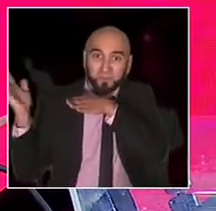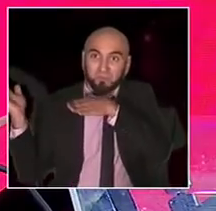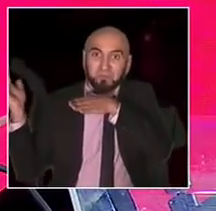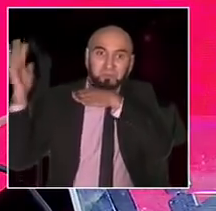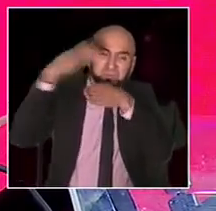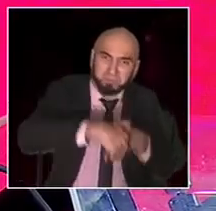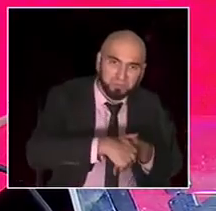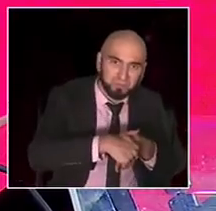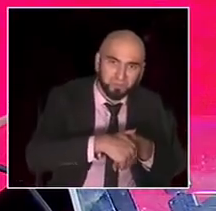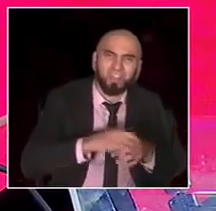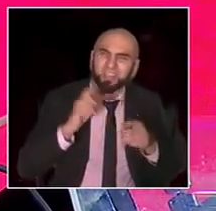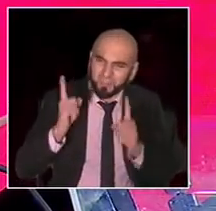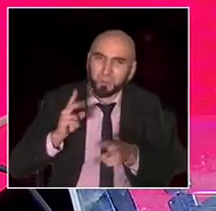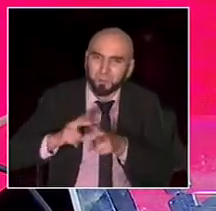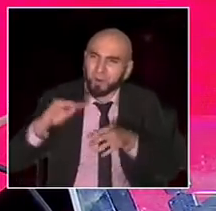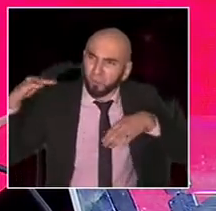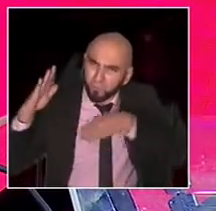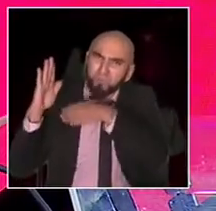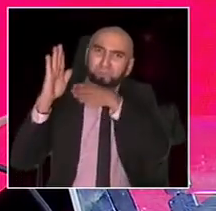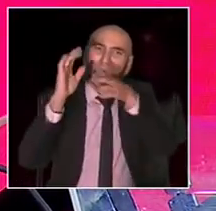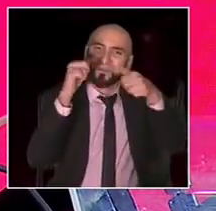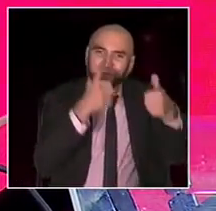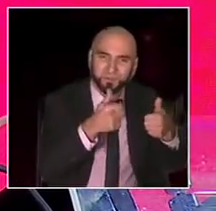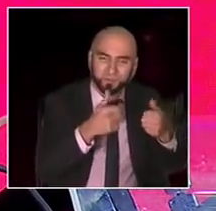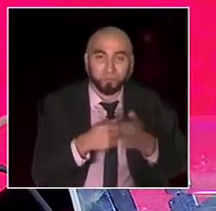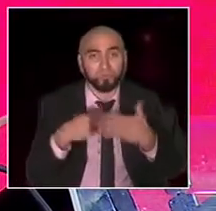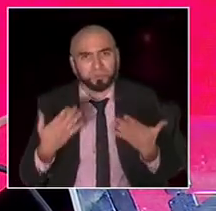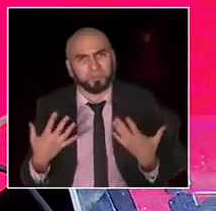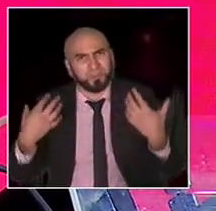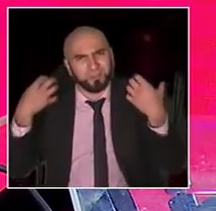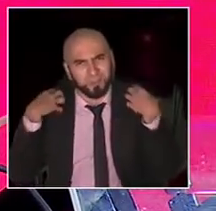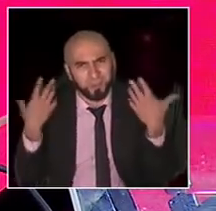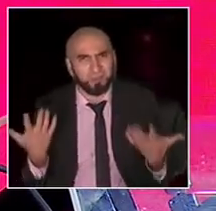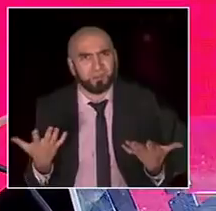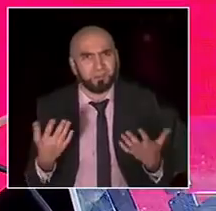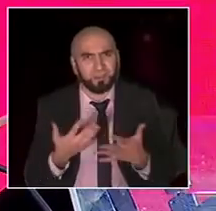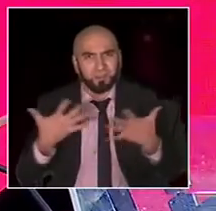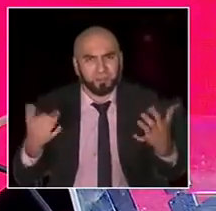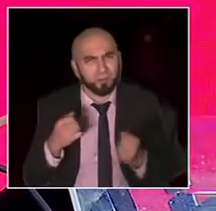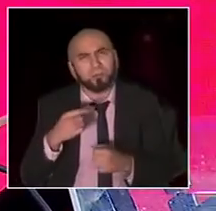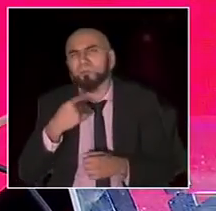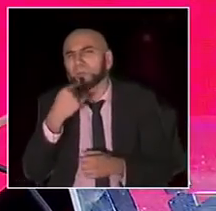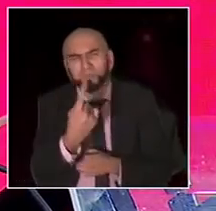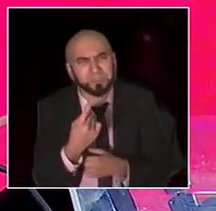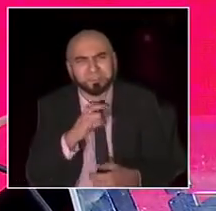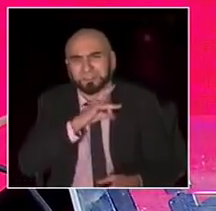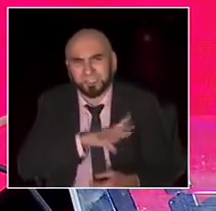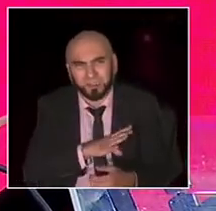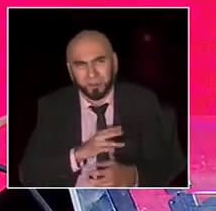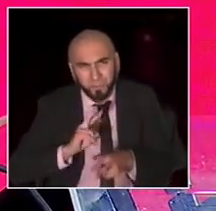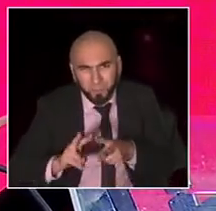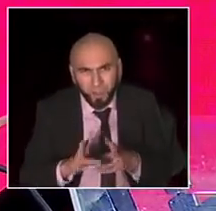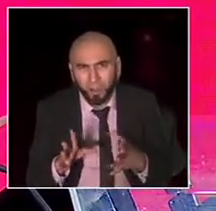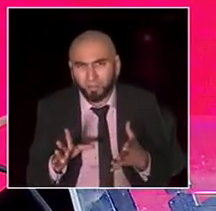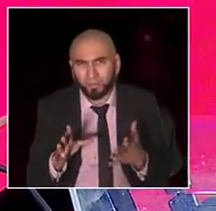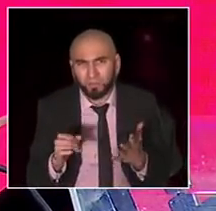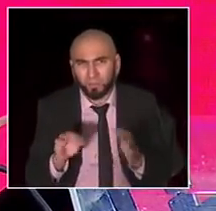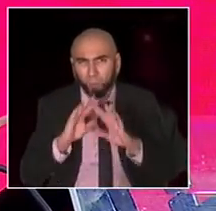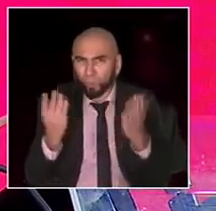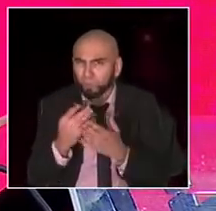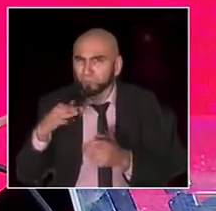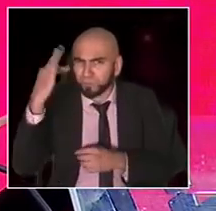Y por eso ahí hay una gran tarea. Uno se pregunta, ¿está Chile preparado para el mundo que viene? ¿Estamos discutiendo de verdad,